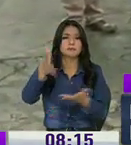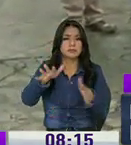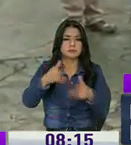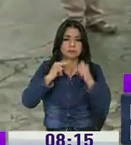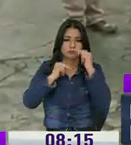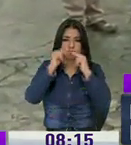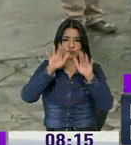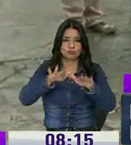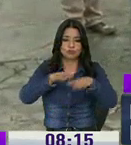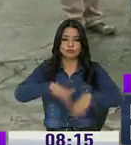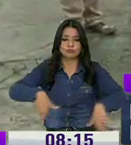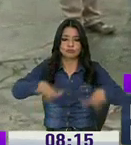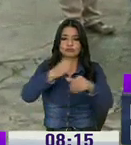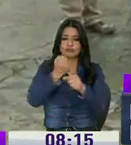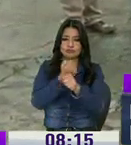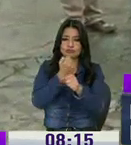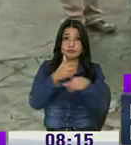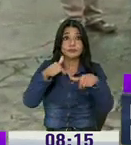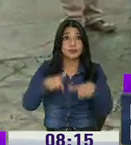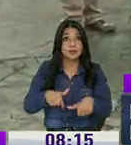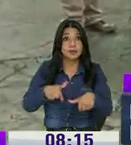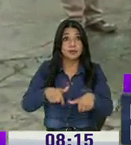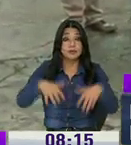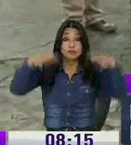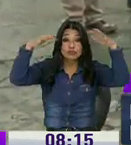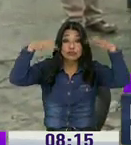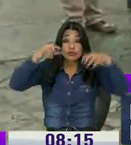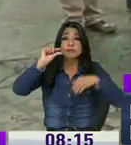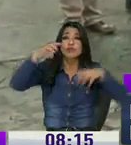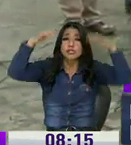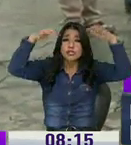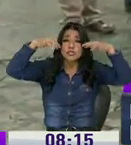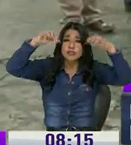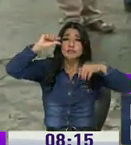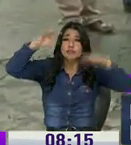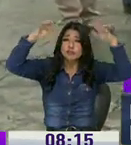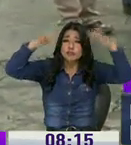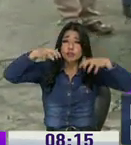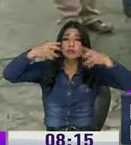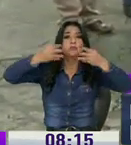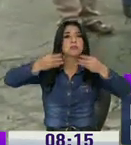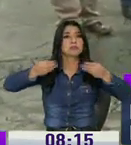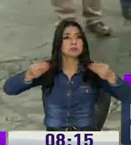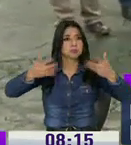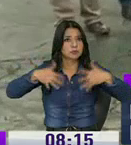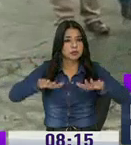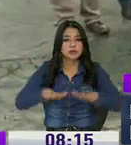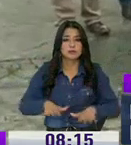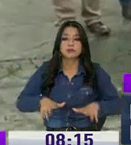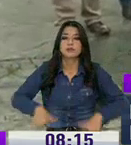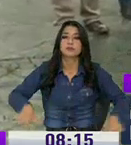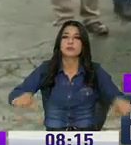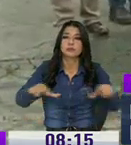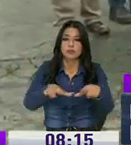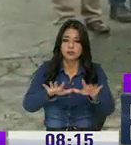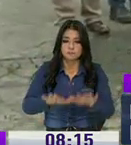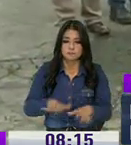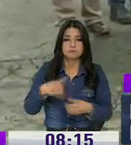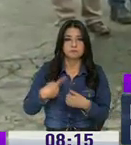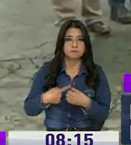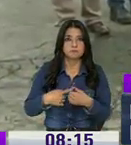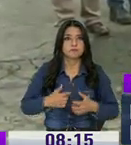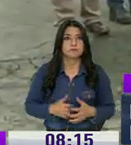Por acá, de alguna forma, ha dejado de caer una leve llovizna, estaba hace pocos minutos cayendo sobre este punto de la